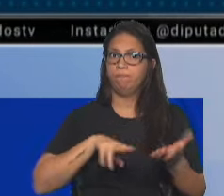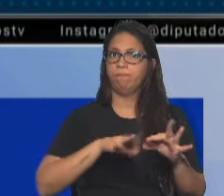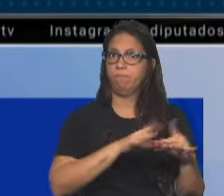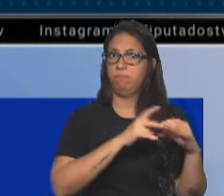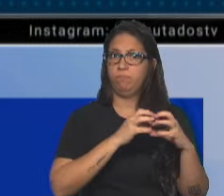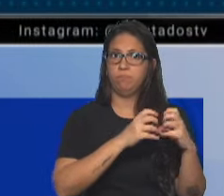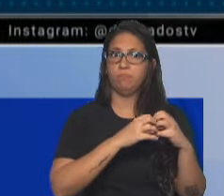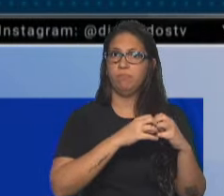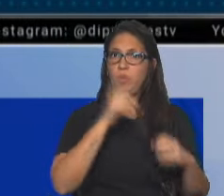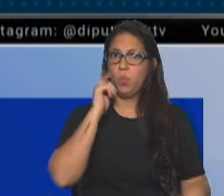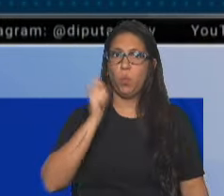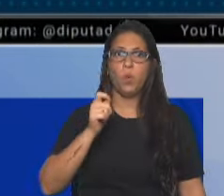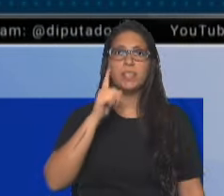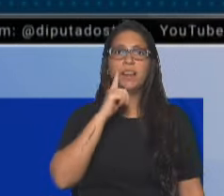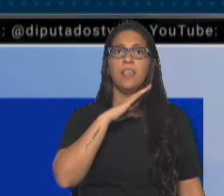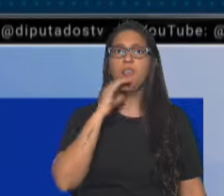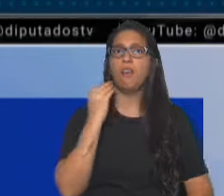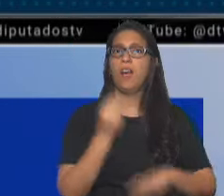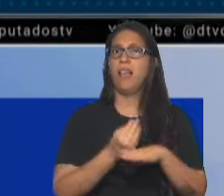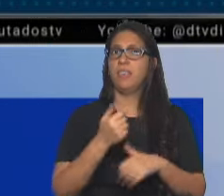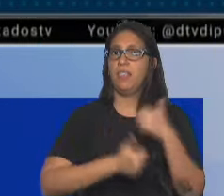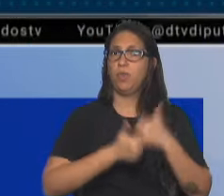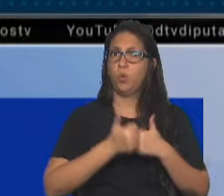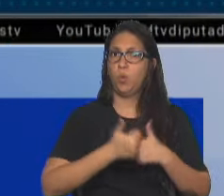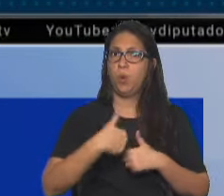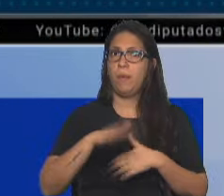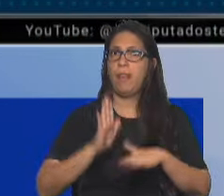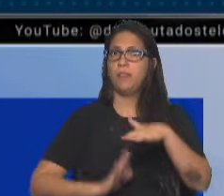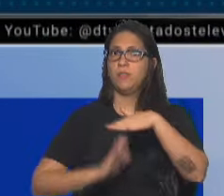el pliego del juez Ariel Lijo, candidato a la Corte Suprema de Justicia.